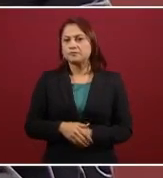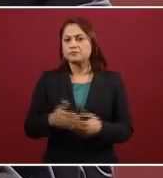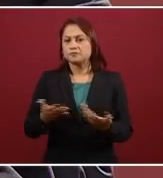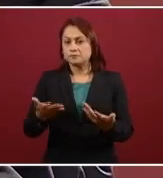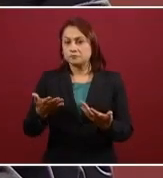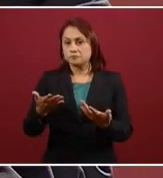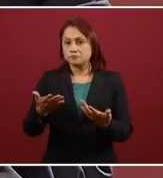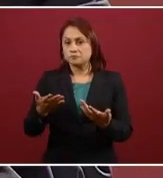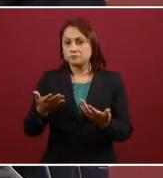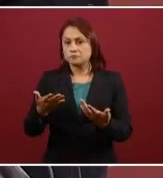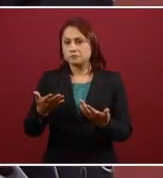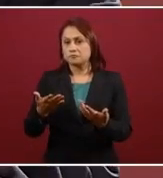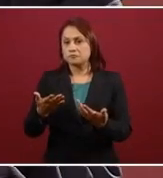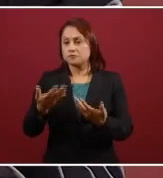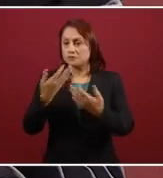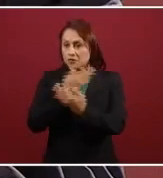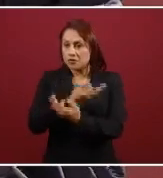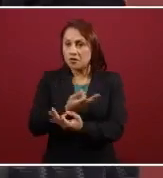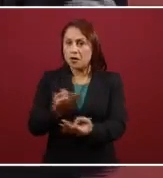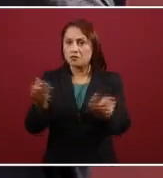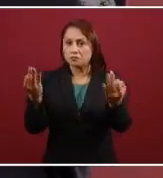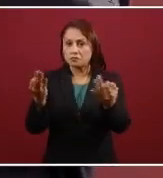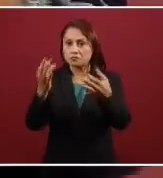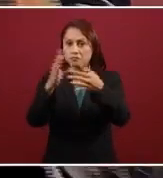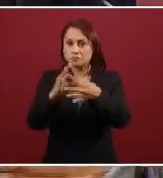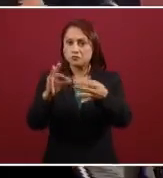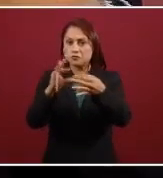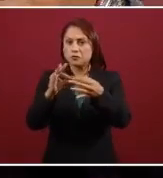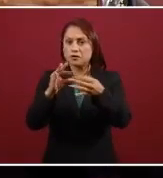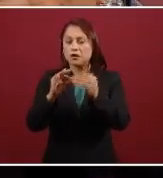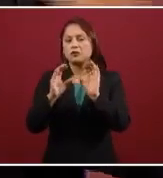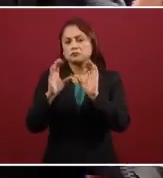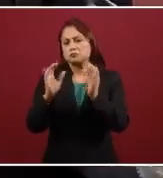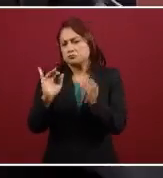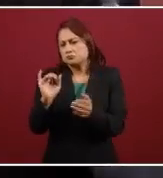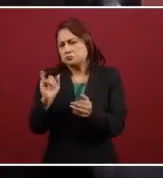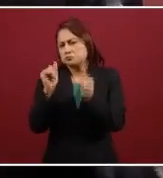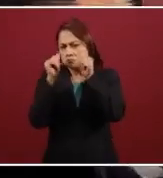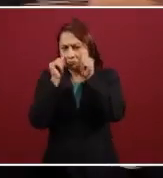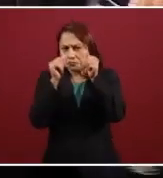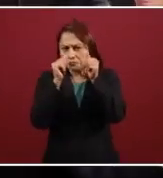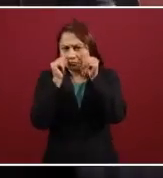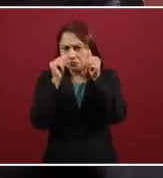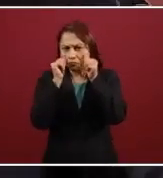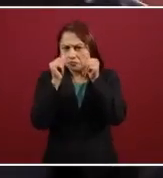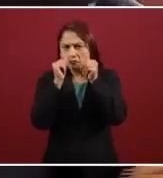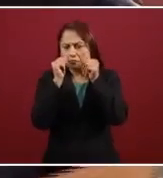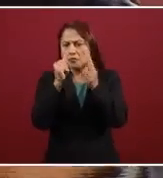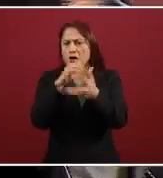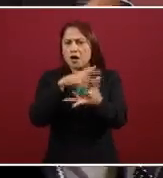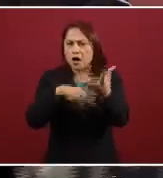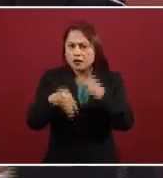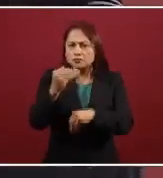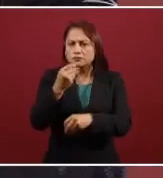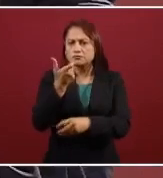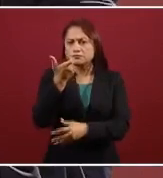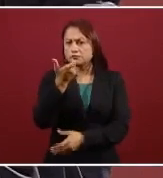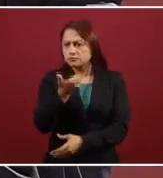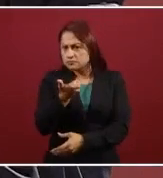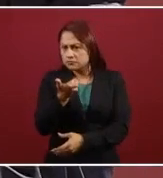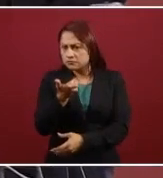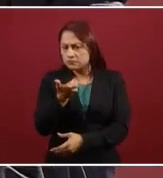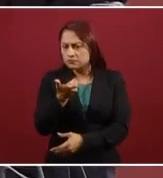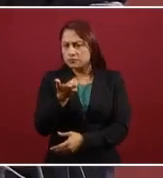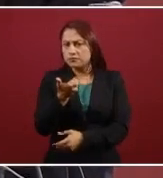informa sobre eso. Hay que ver cómo está el peso, hay que ver cómo están las